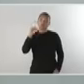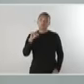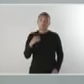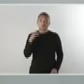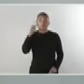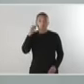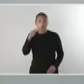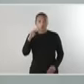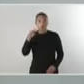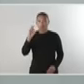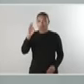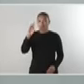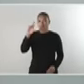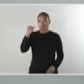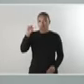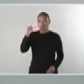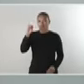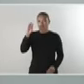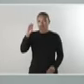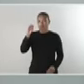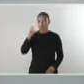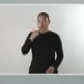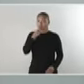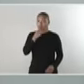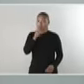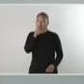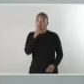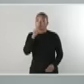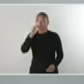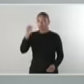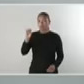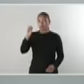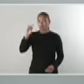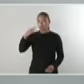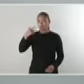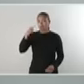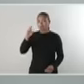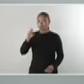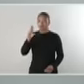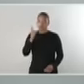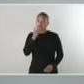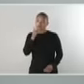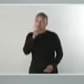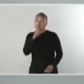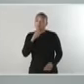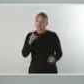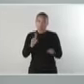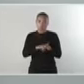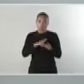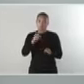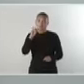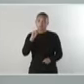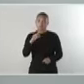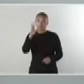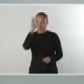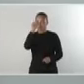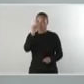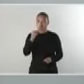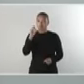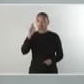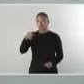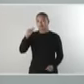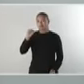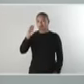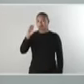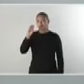Francisco desmienta a Jorge Fernández Menéndez cuando dice que están operando a su favor el narcotráfico Yo no he visto que